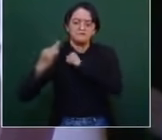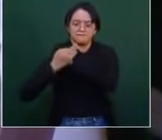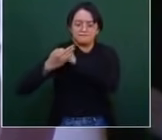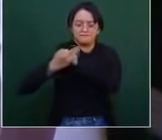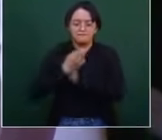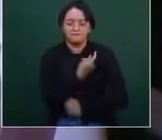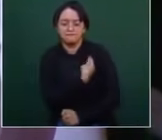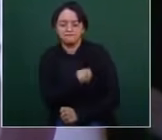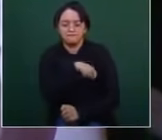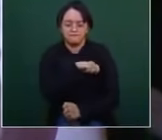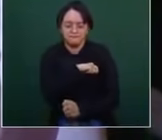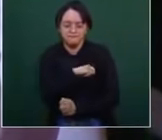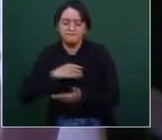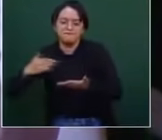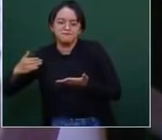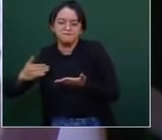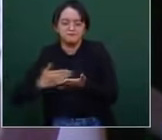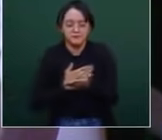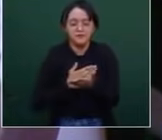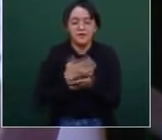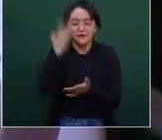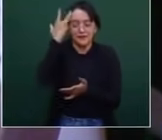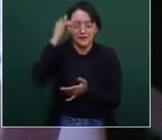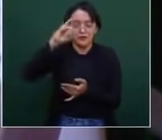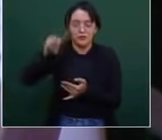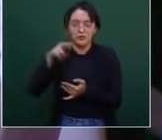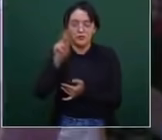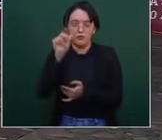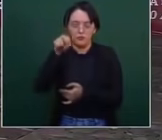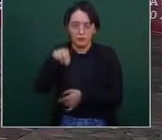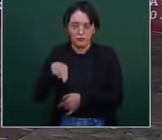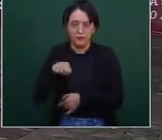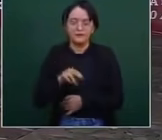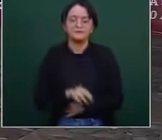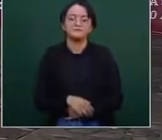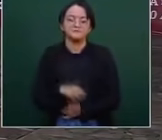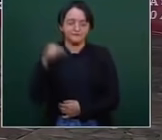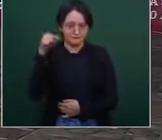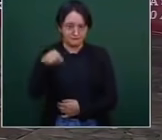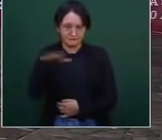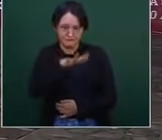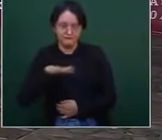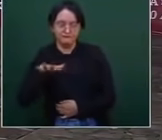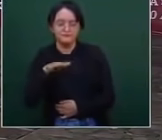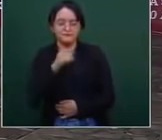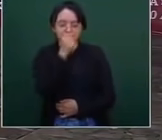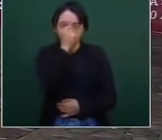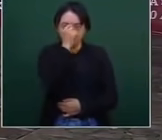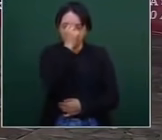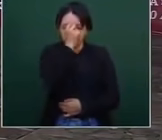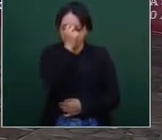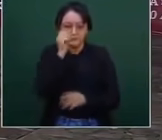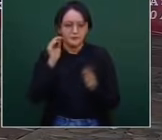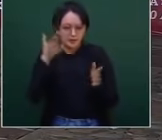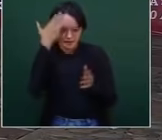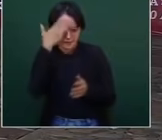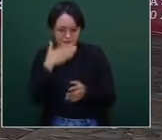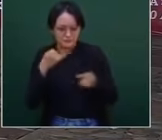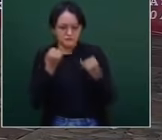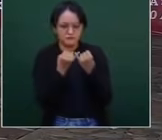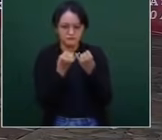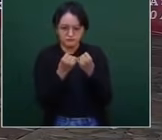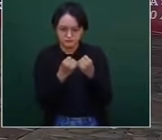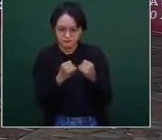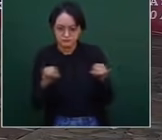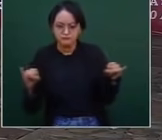mantenían tomado San Juan de Ulúa. Está demostrado que, a pesar de la independencia,